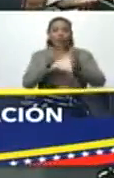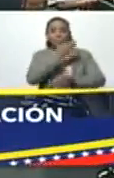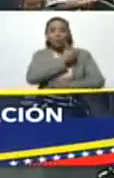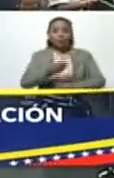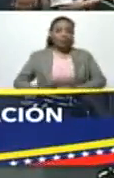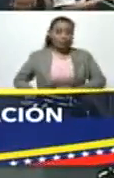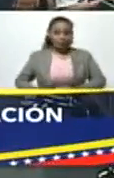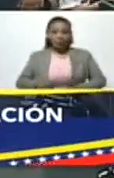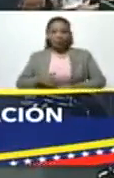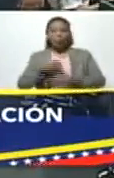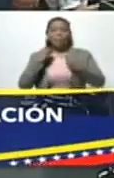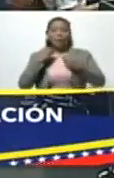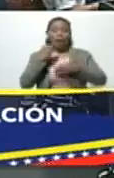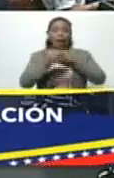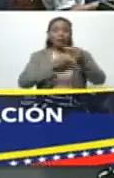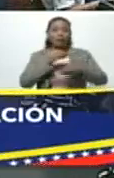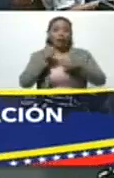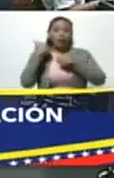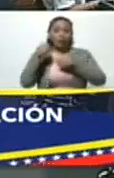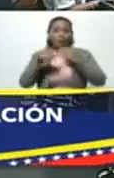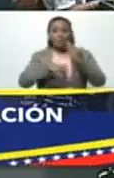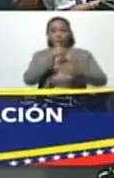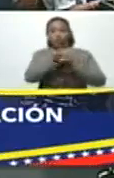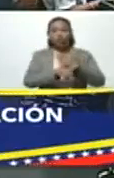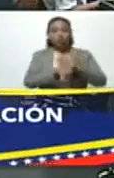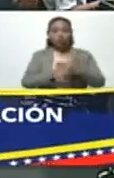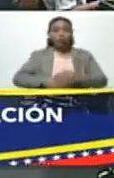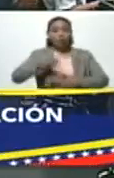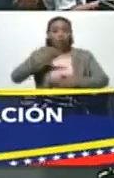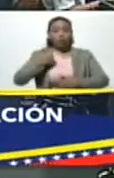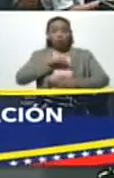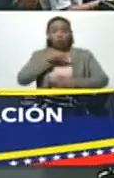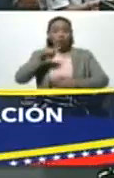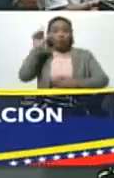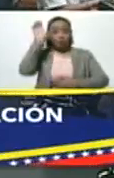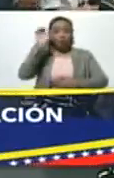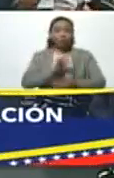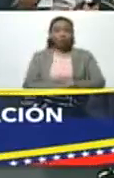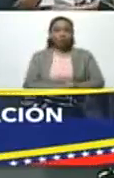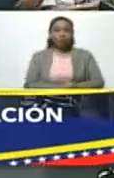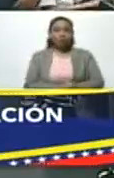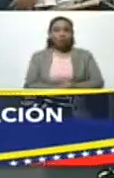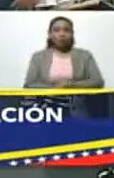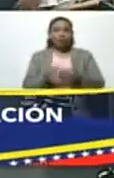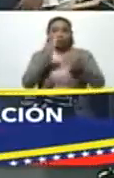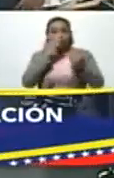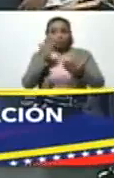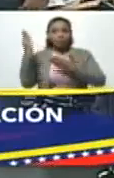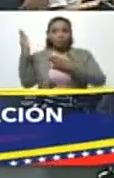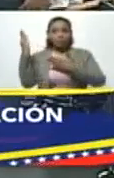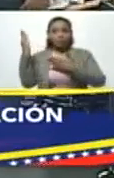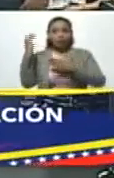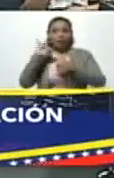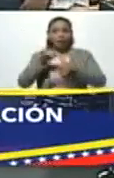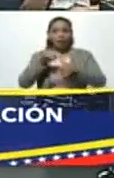para poder materializar este proyecto tan importante para nuestro país. A continuación les presento al